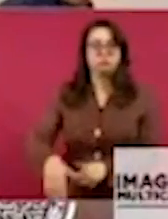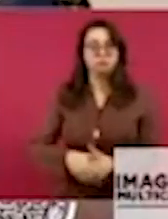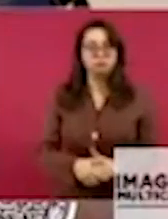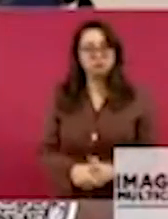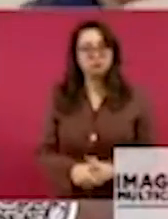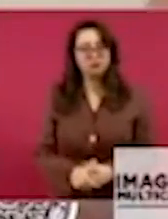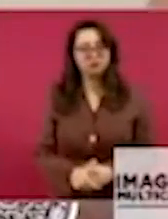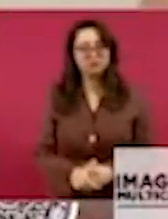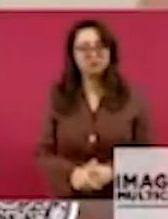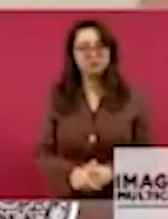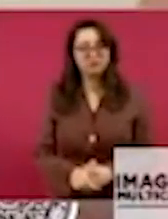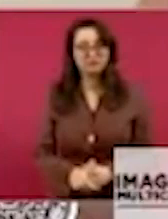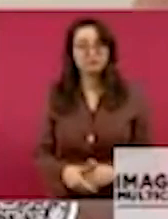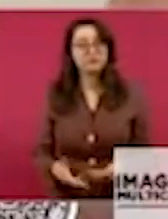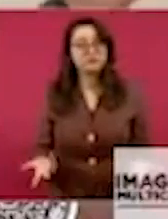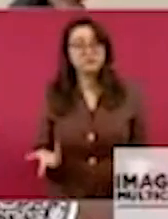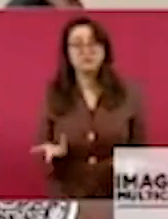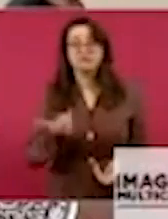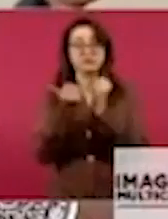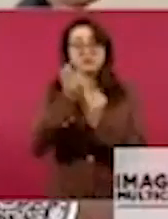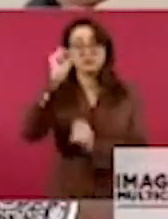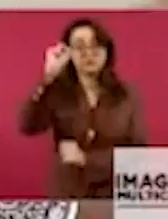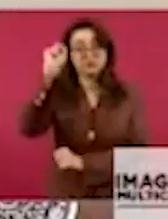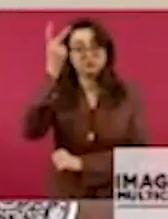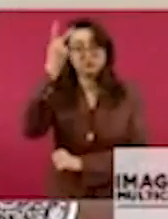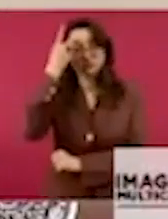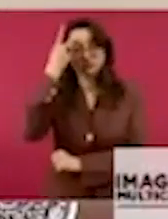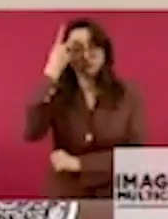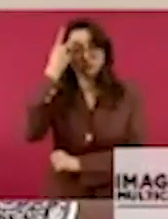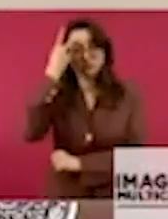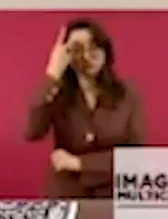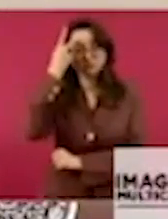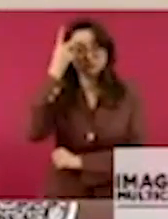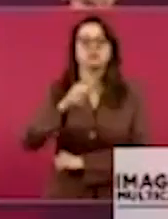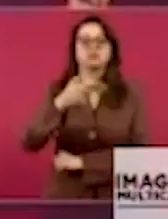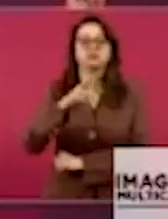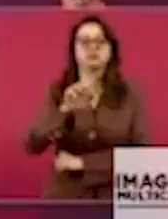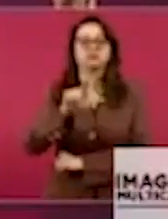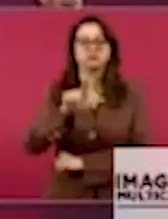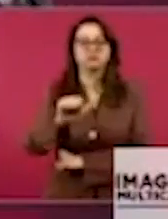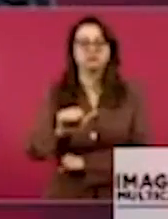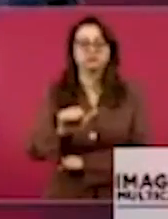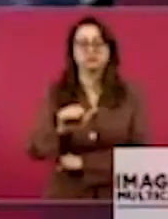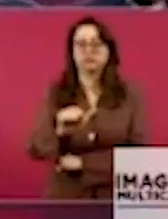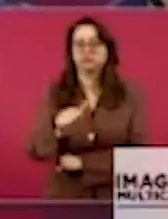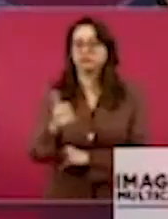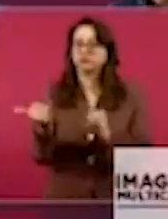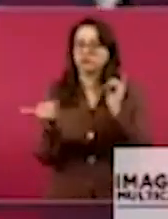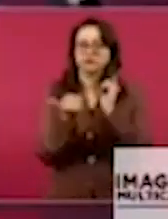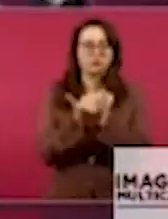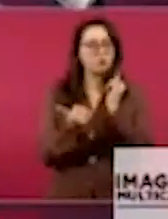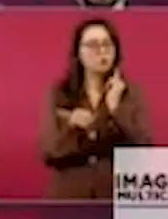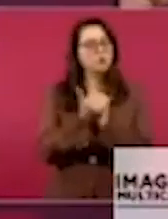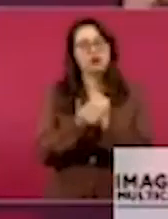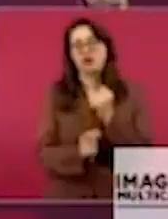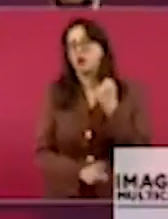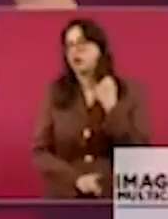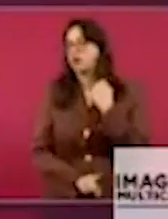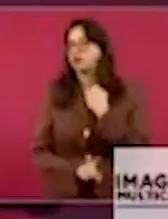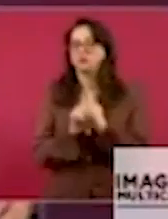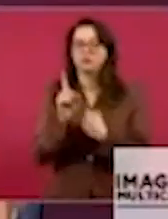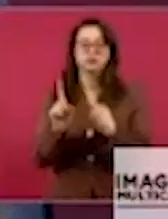suceder en San Luis Potosí, Matehuala, ¿sí? Una situación